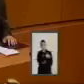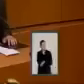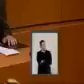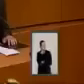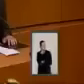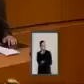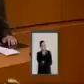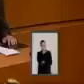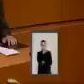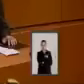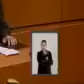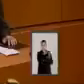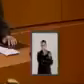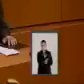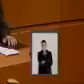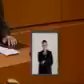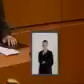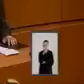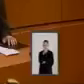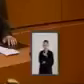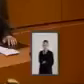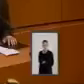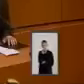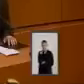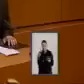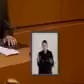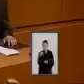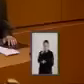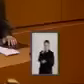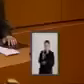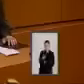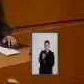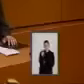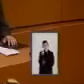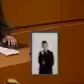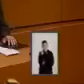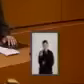al compañero del Verde, al compañero del PRI, al compañero de Acción Nacional,